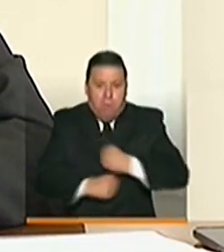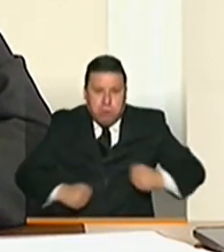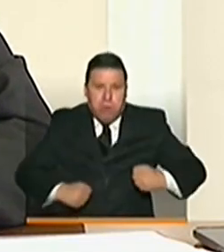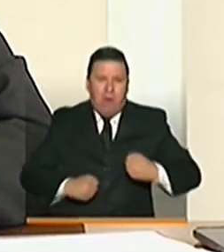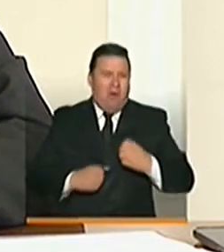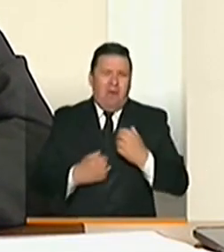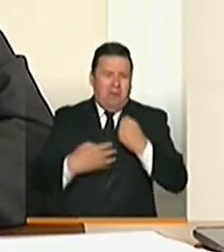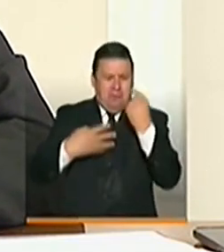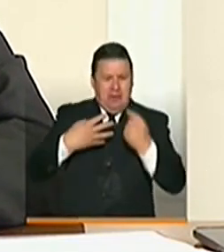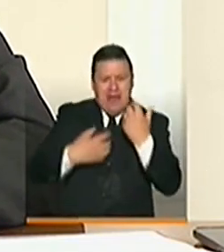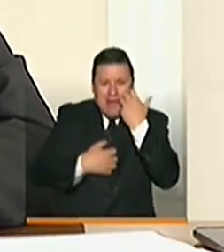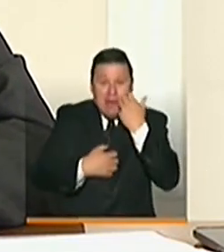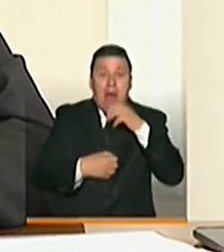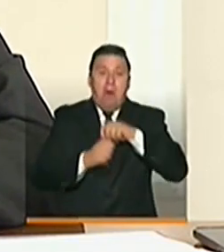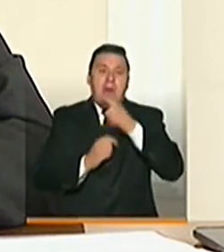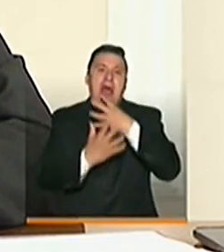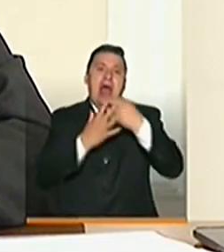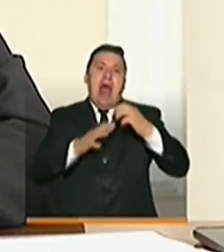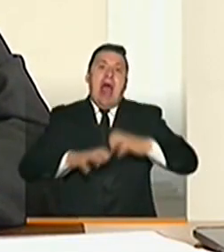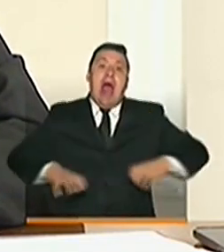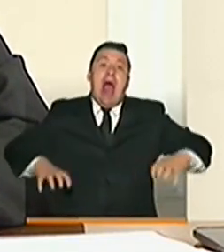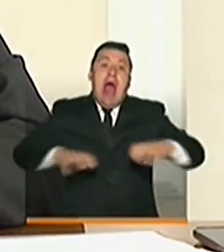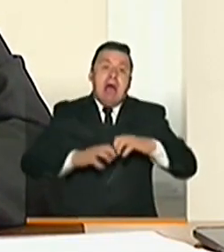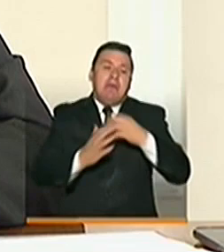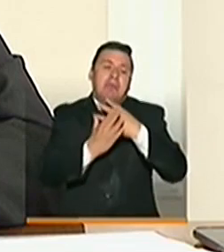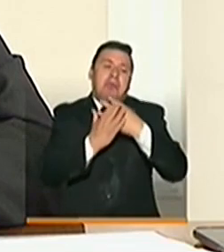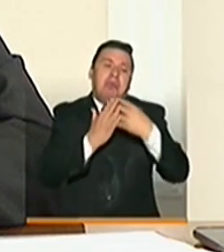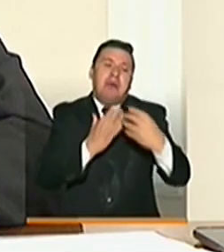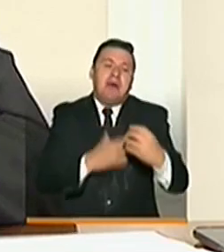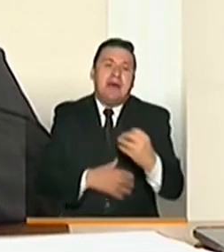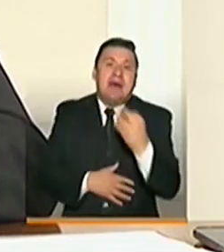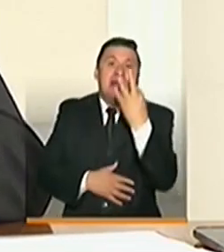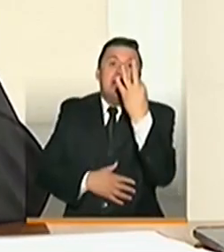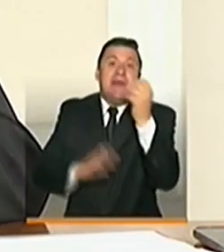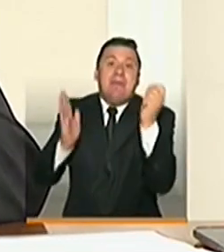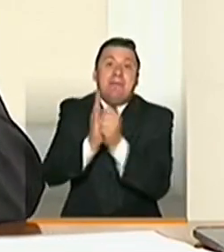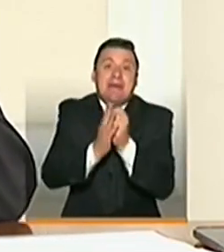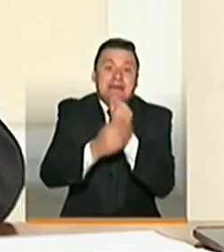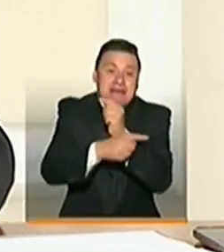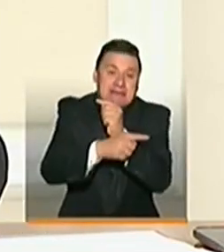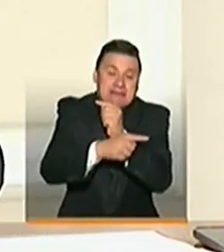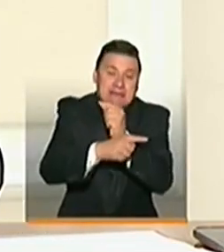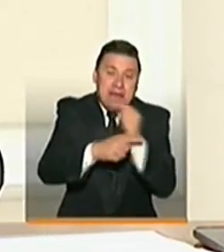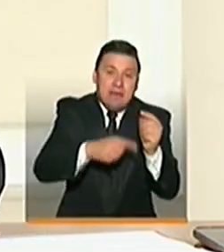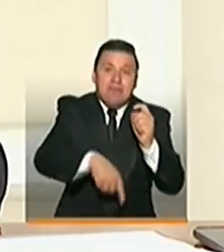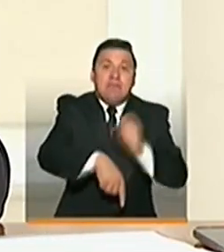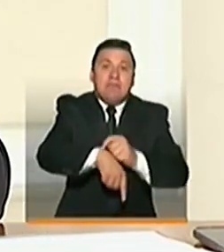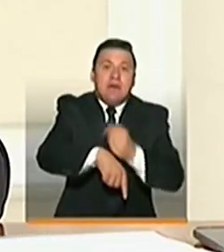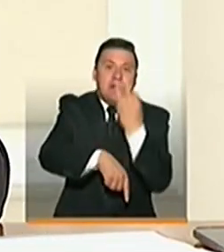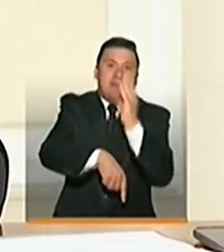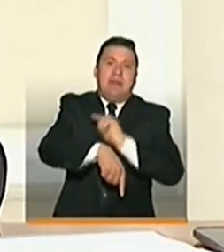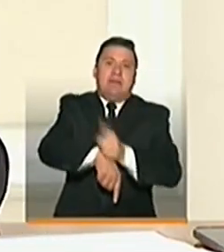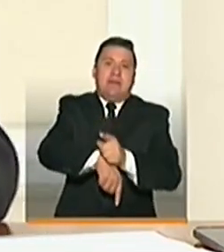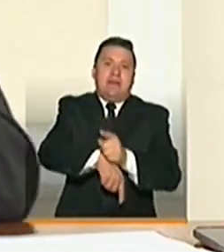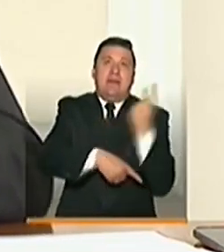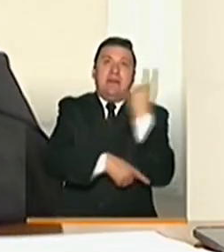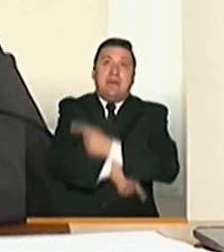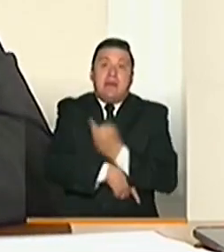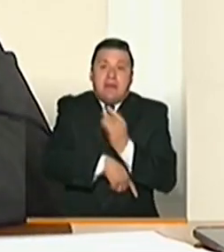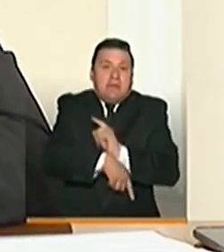autoinmunes podrán realizar actividades al aire libre tres veces a la semana 30 minutos al día